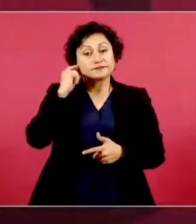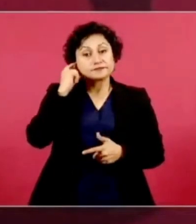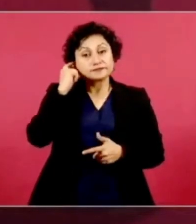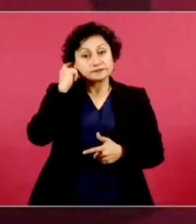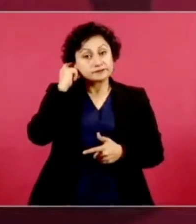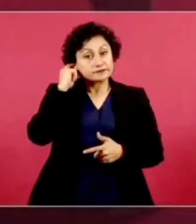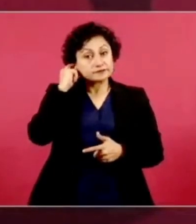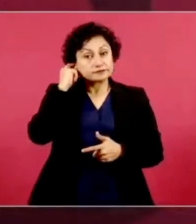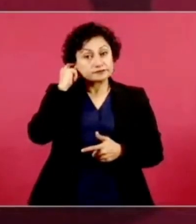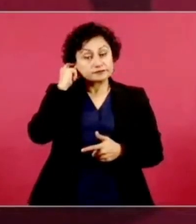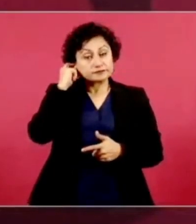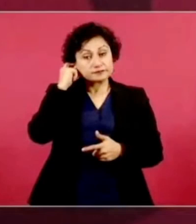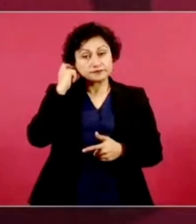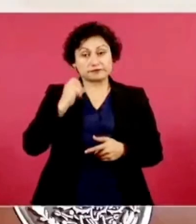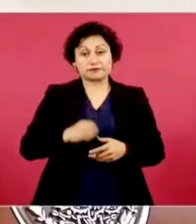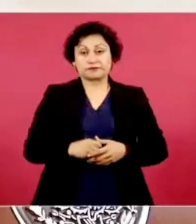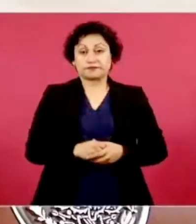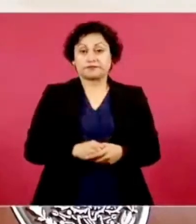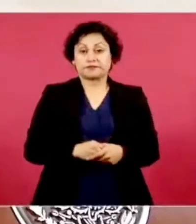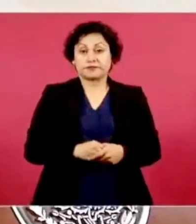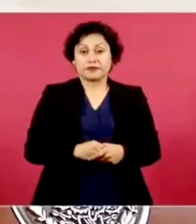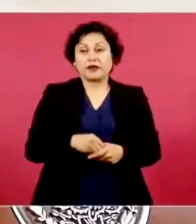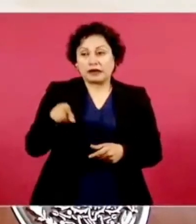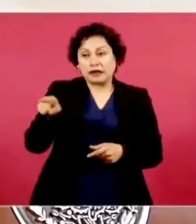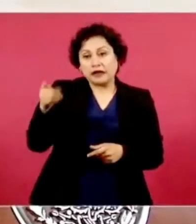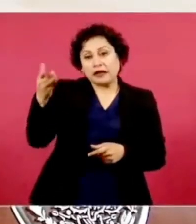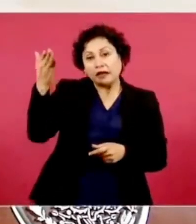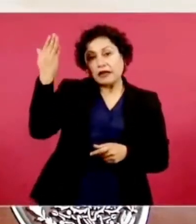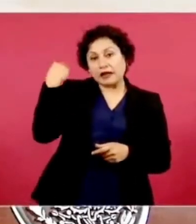la batuta en contra del magisterio.